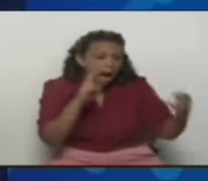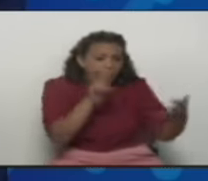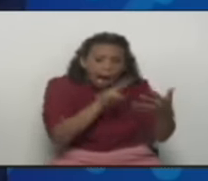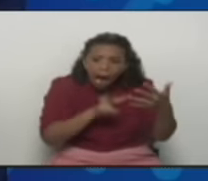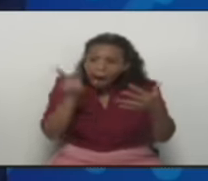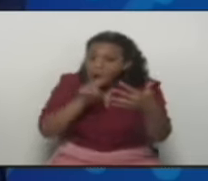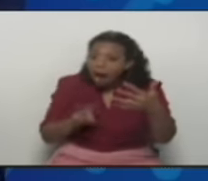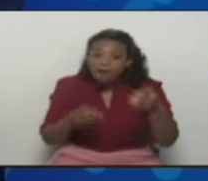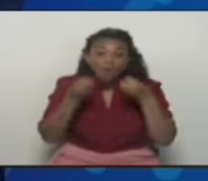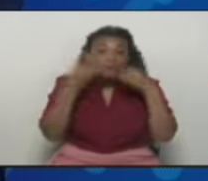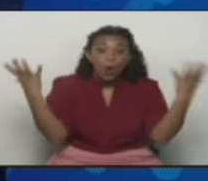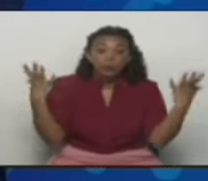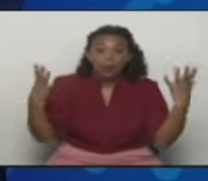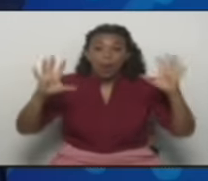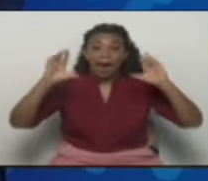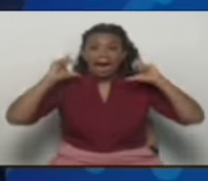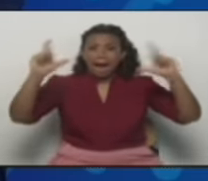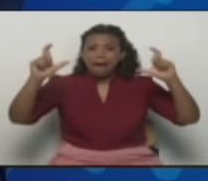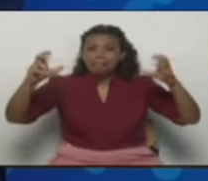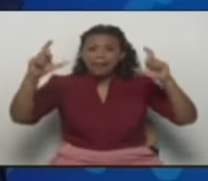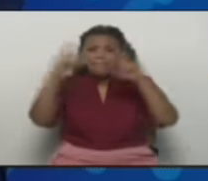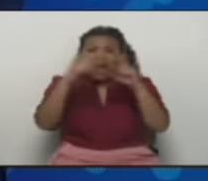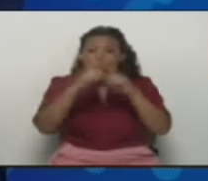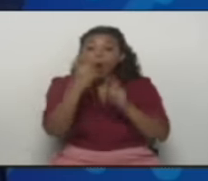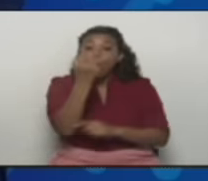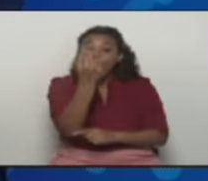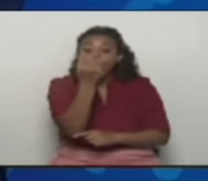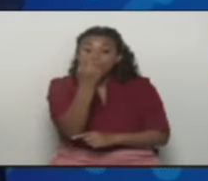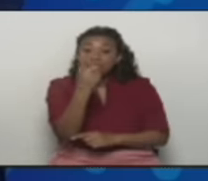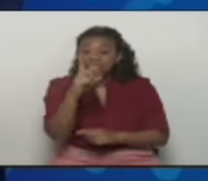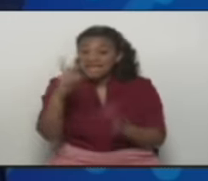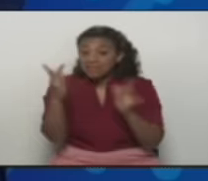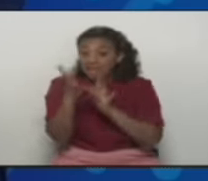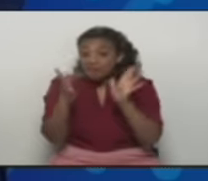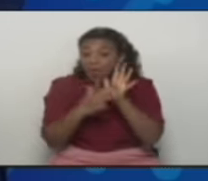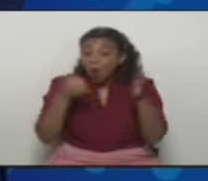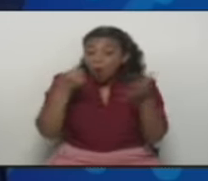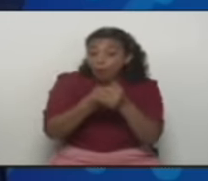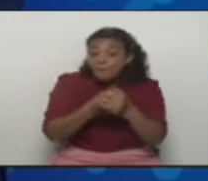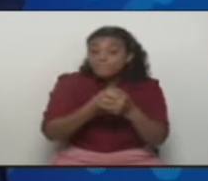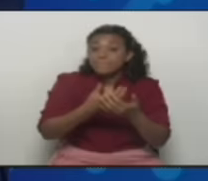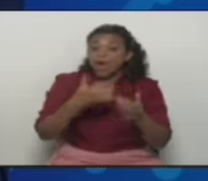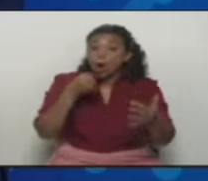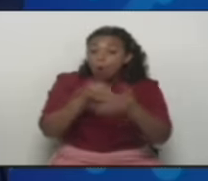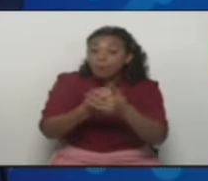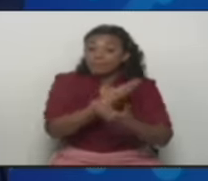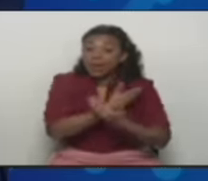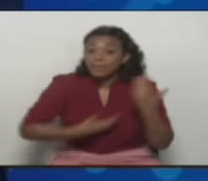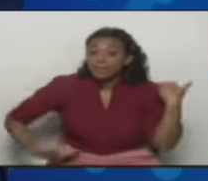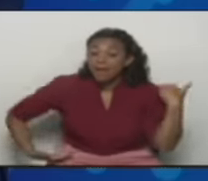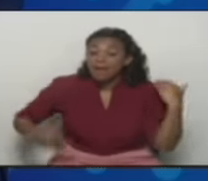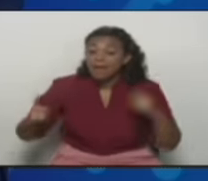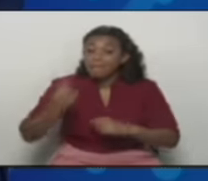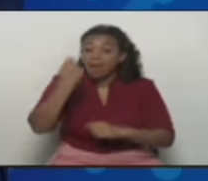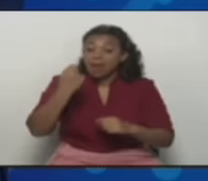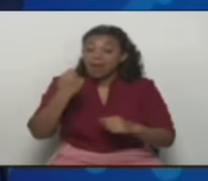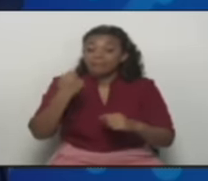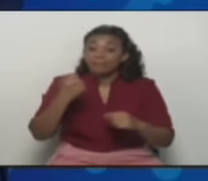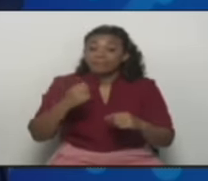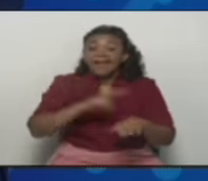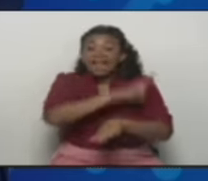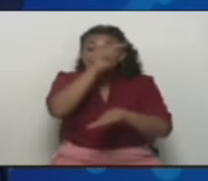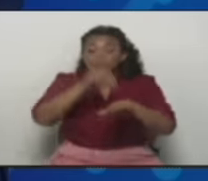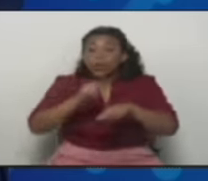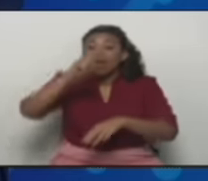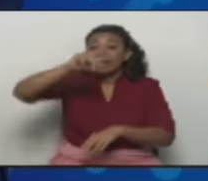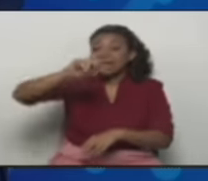Son famosos los titulares del 11 de abril, el día del golpe de Estado, en el principal periódico del país, que era El Nacional.